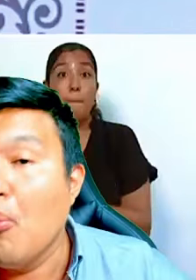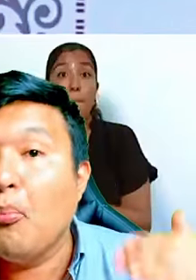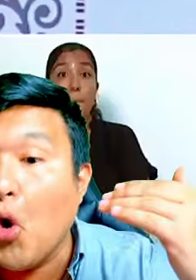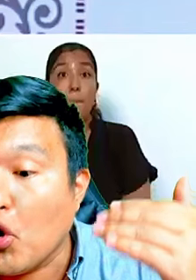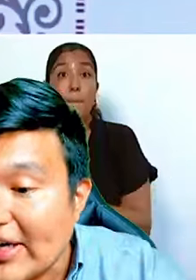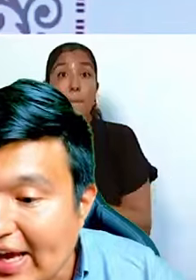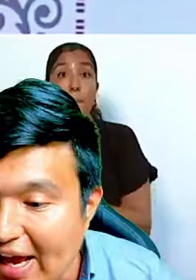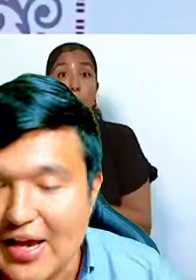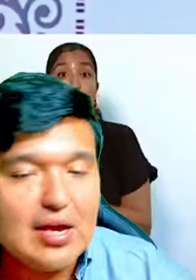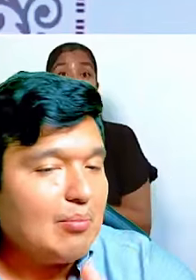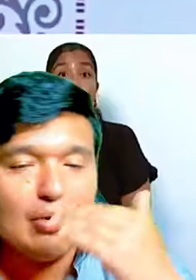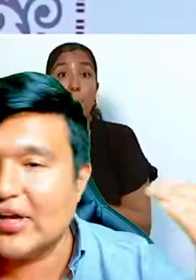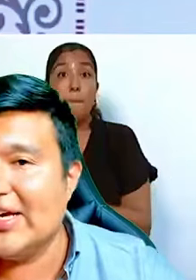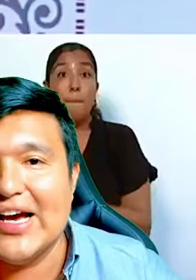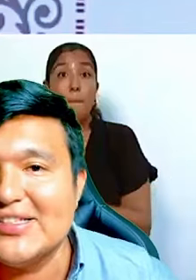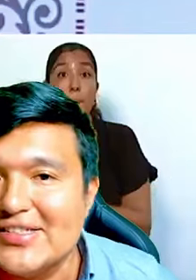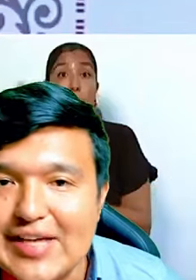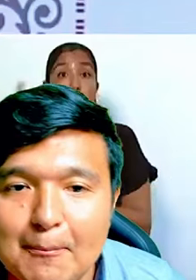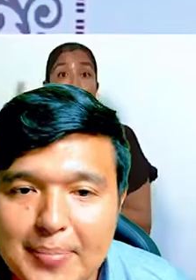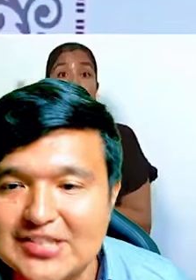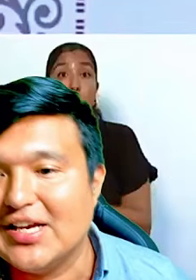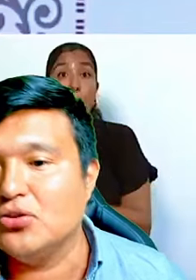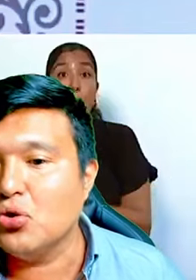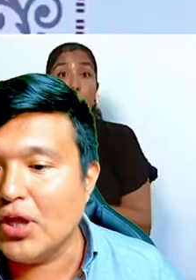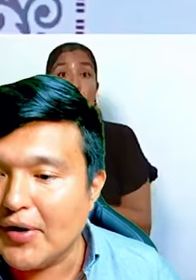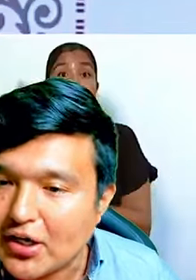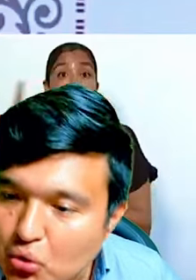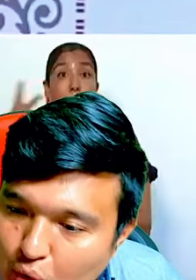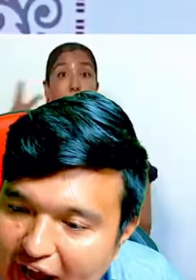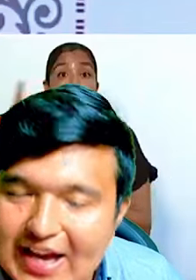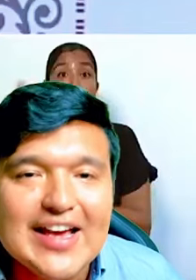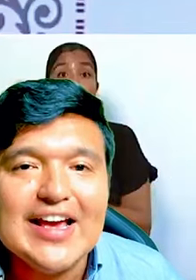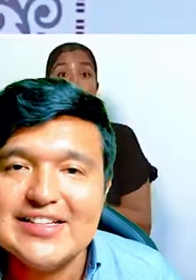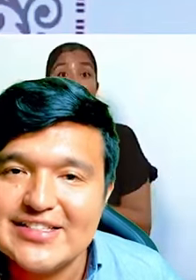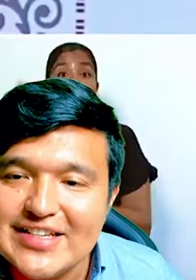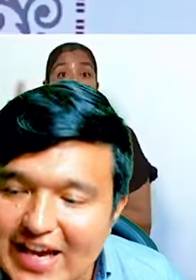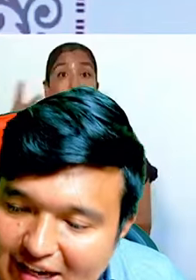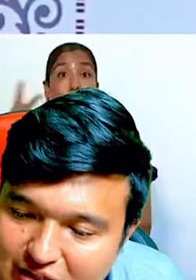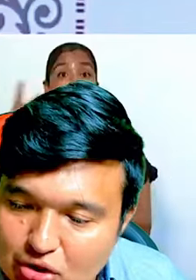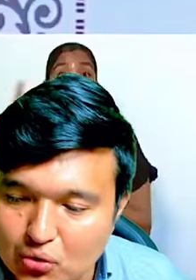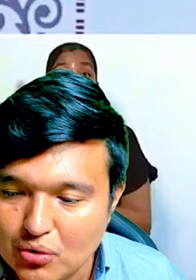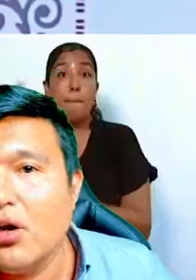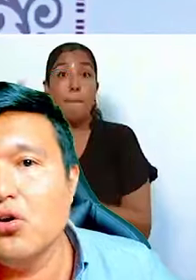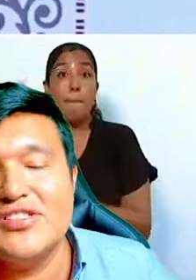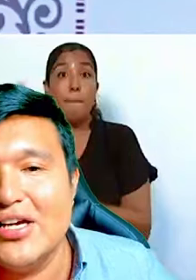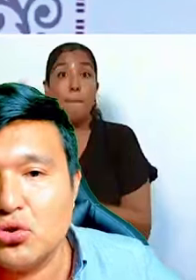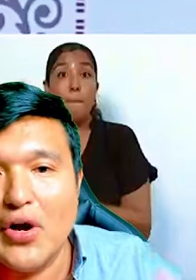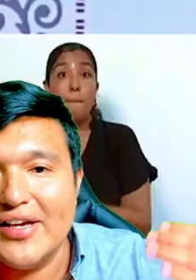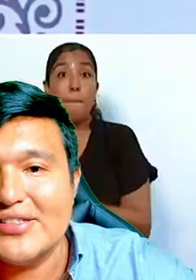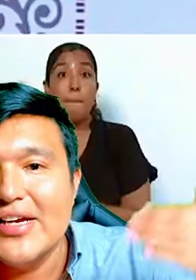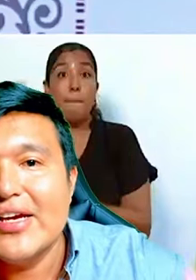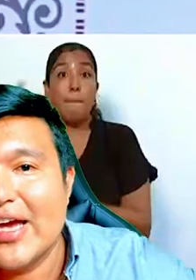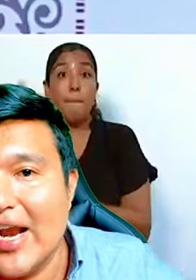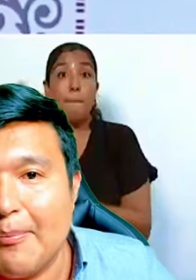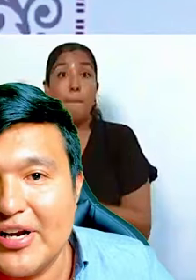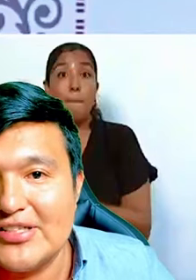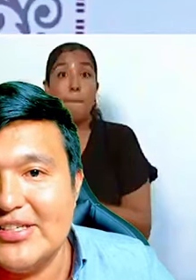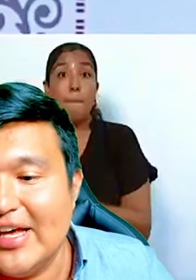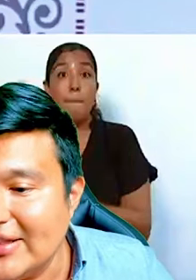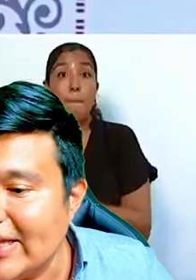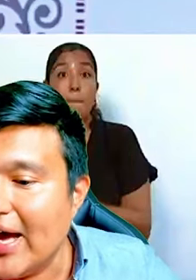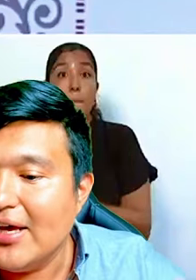discurso. ¿Por qué? Porque ya se están pasando de verdura. Es cierto. Lo cierto es que